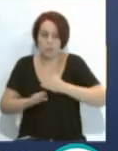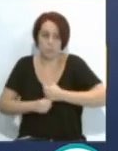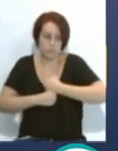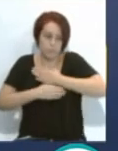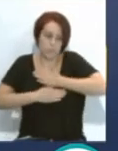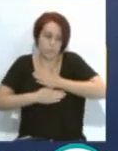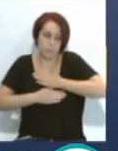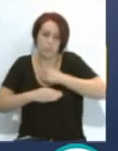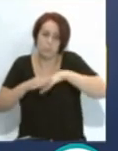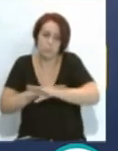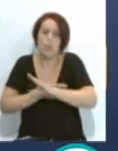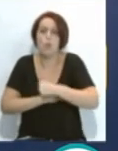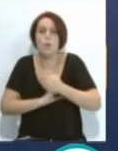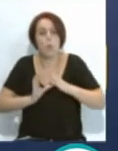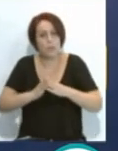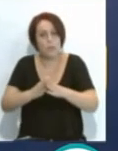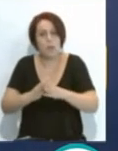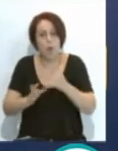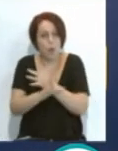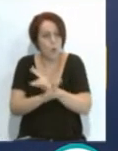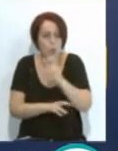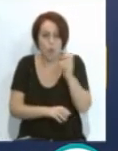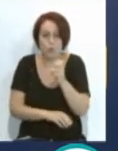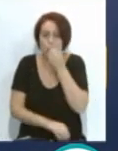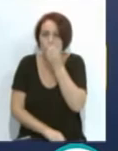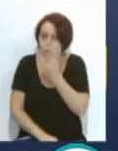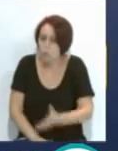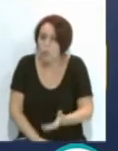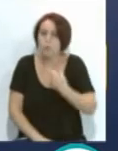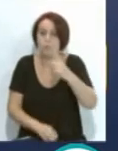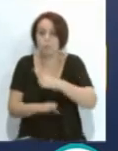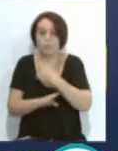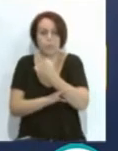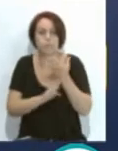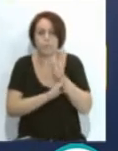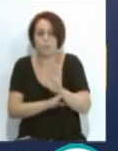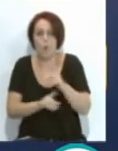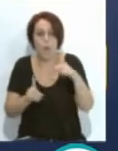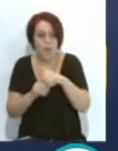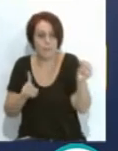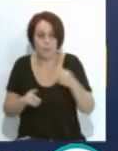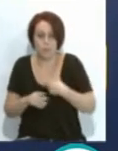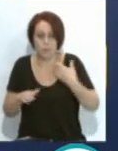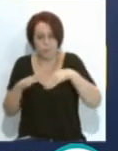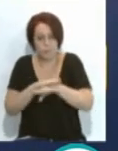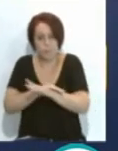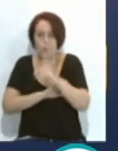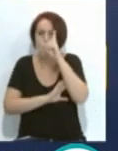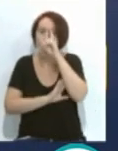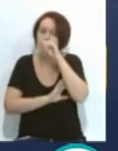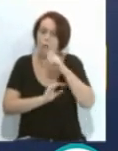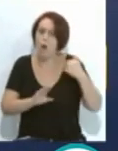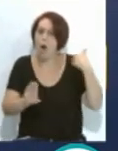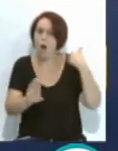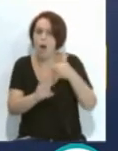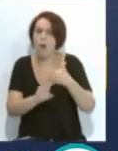de Santa María y que es otro jugador que es una barbaridad y ya lo está demostrando en primera. Me quedo con el Pacha Espino, que ha jugado muchísimos años en primera división y